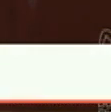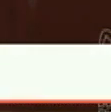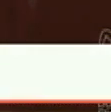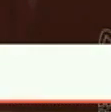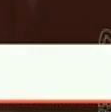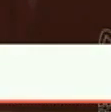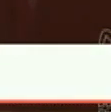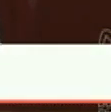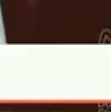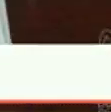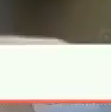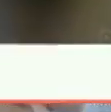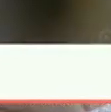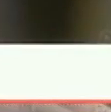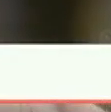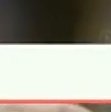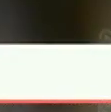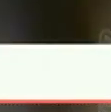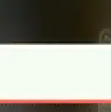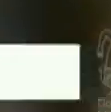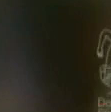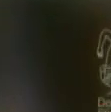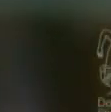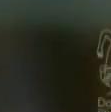hace acepción de personas.